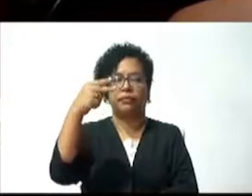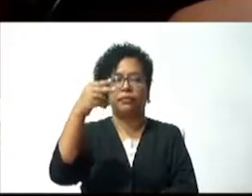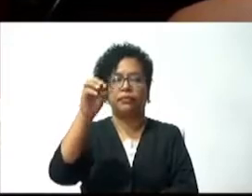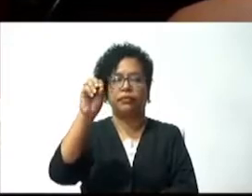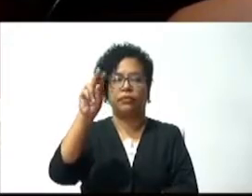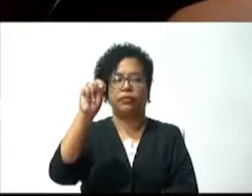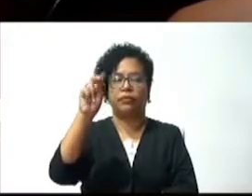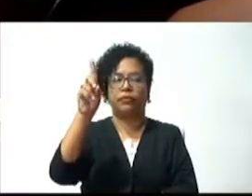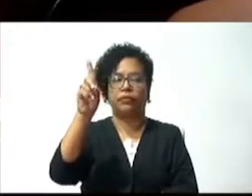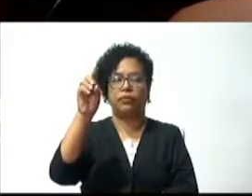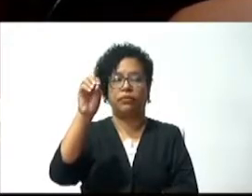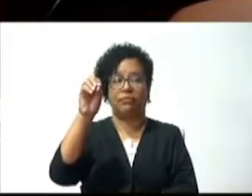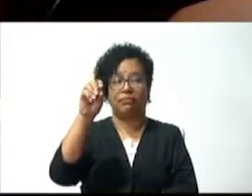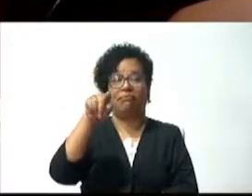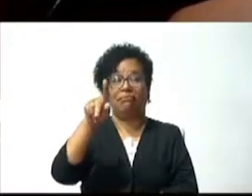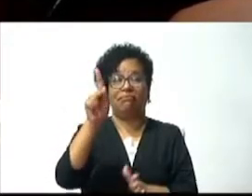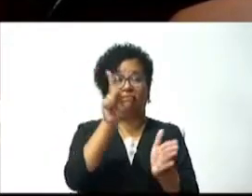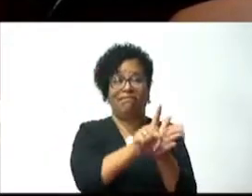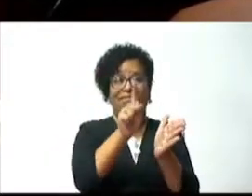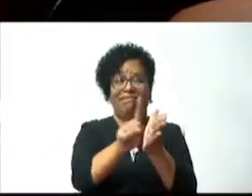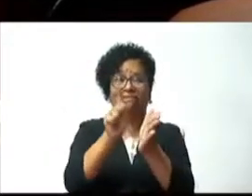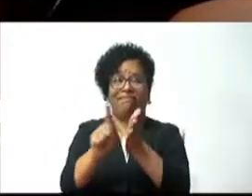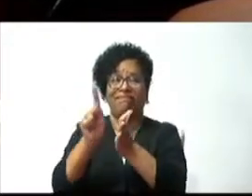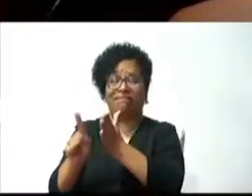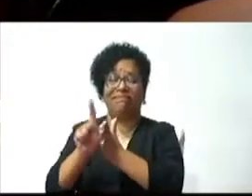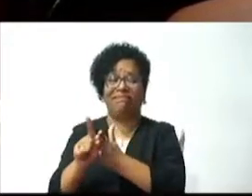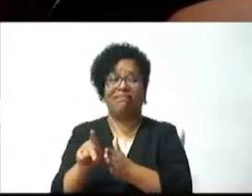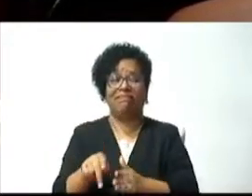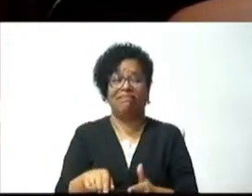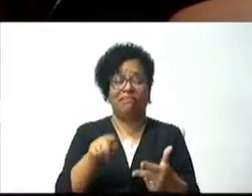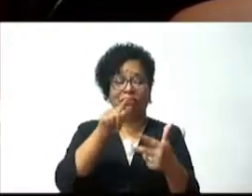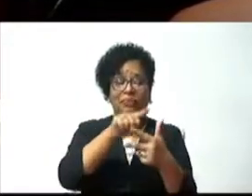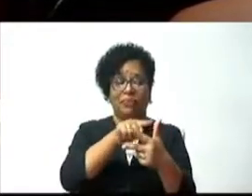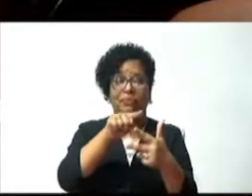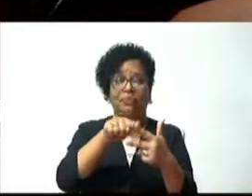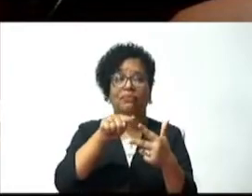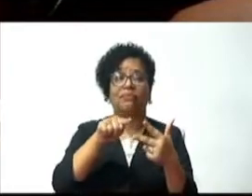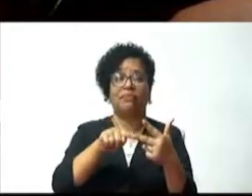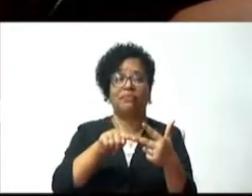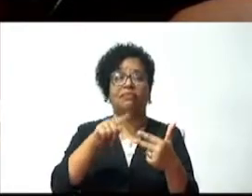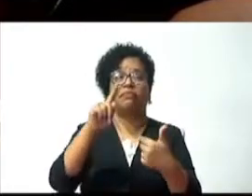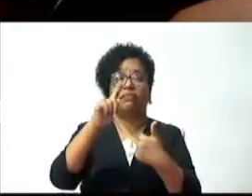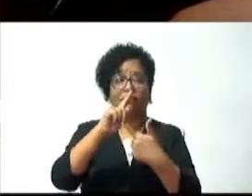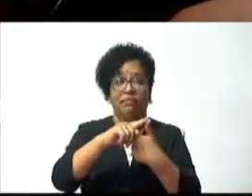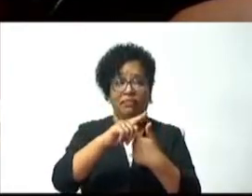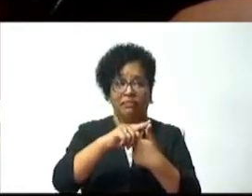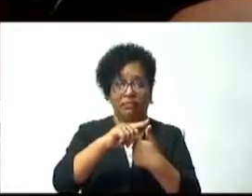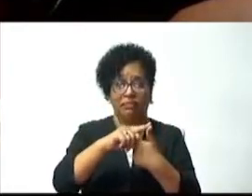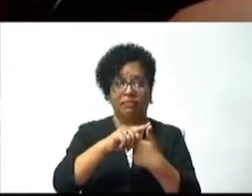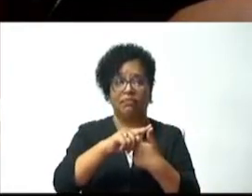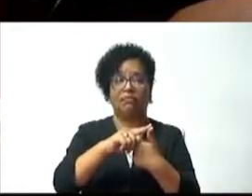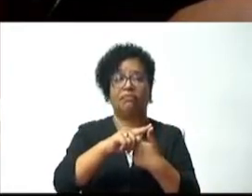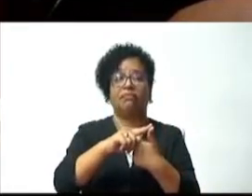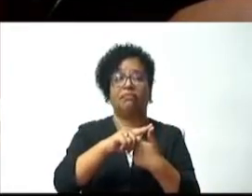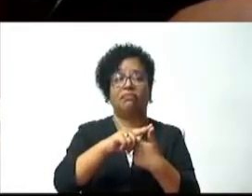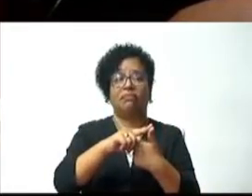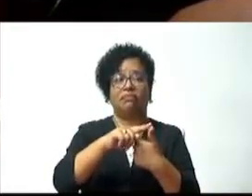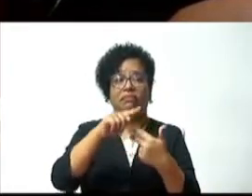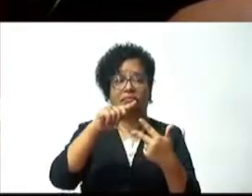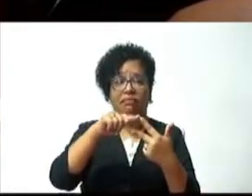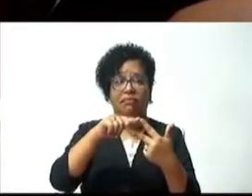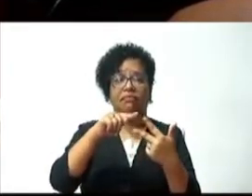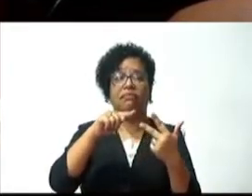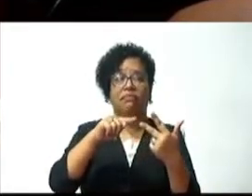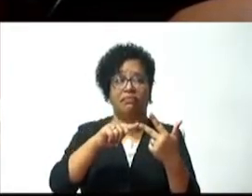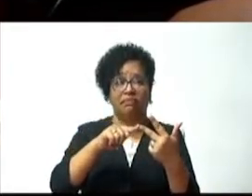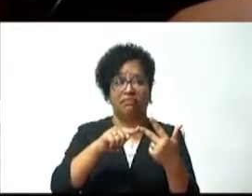Juan José Soto, Gilberto Basilio y la arquitecta Marisa Areli Ovalle, por